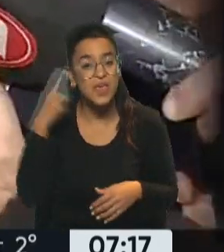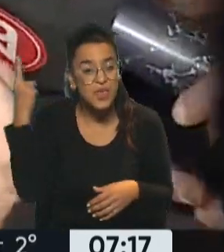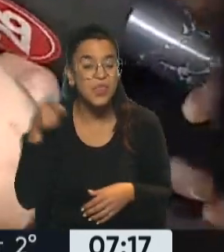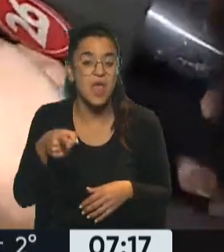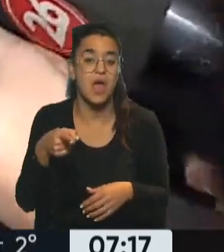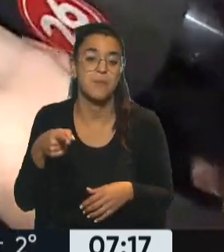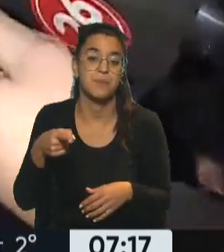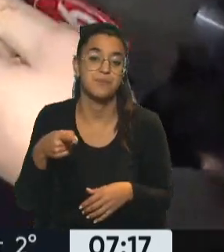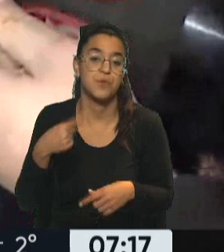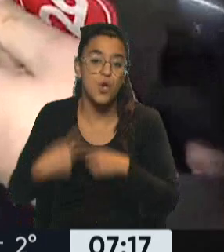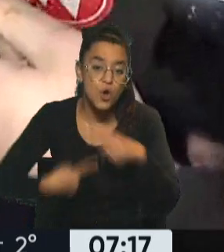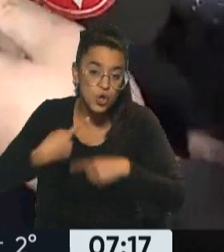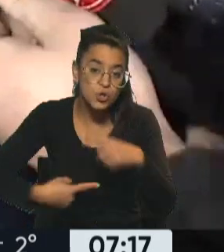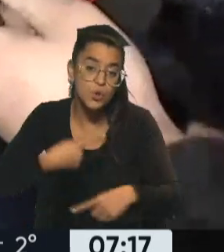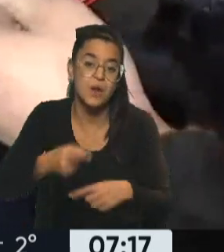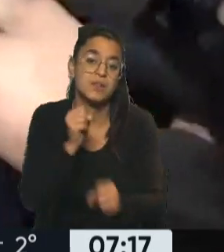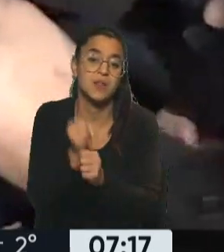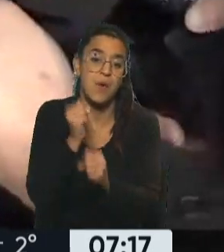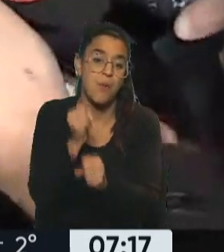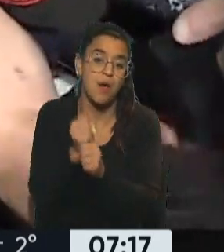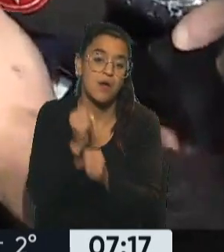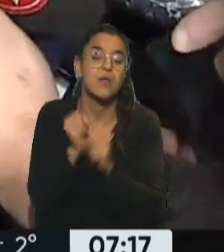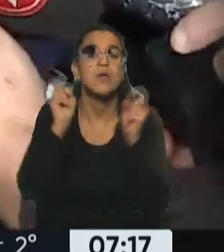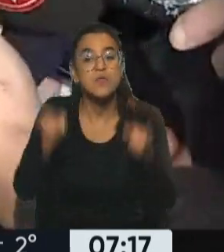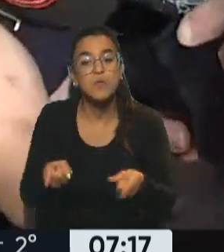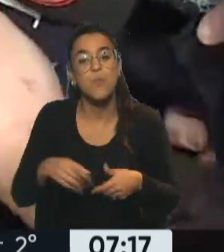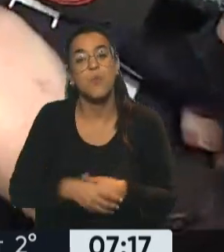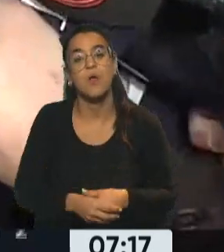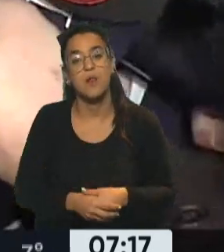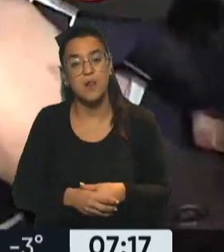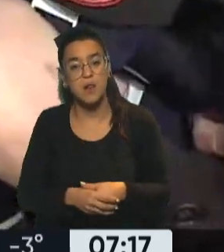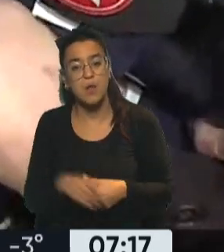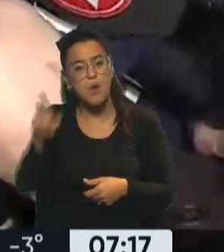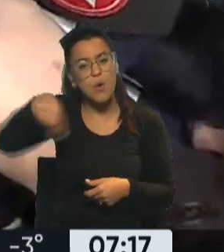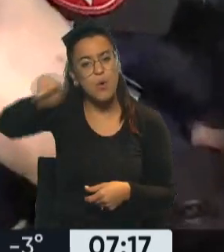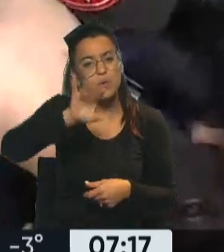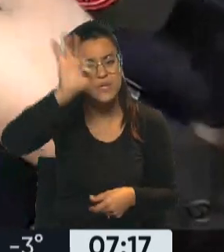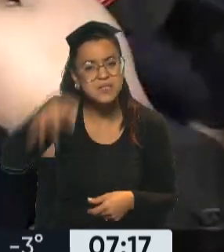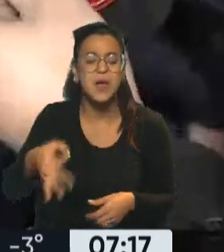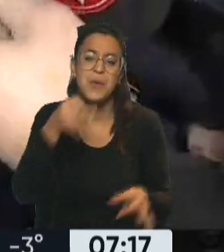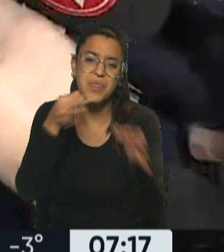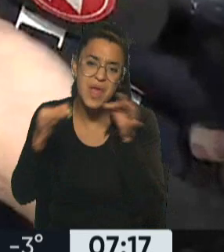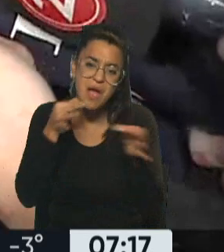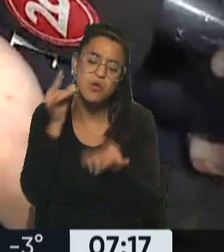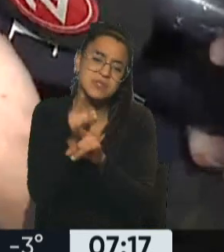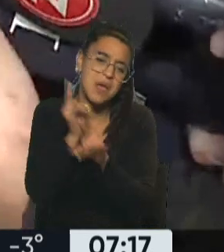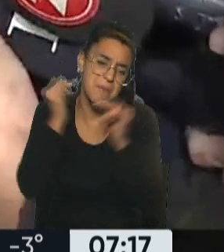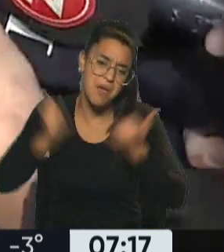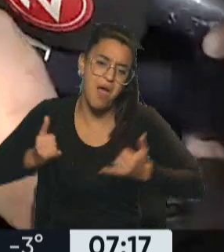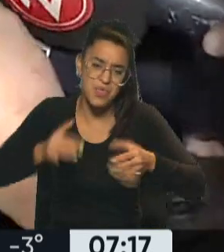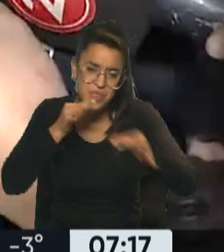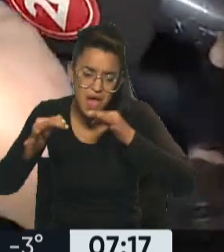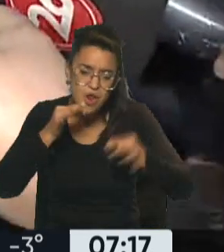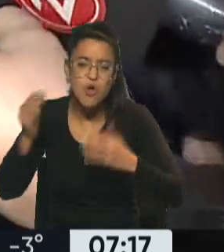es seguir trabajando, ¿no? De todos modos, ustedes saben que el diálogo siempre está abierto.